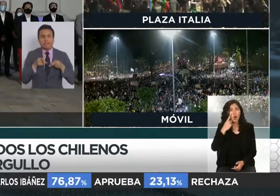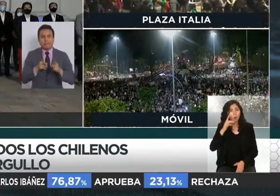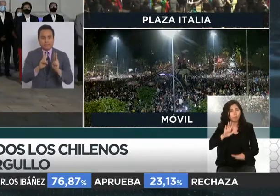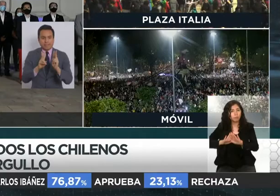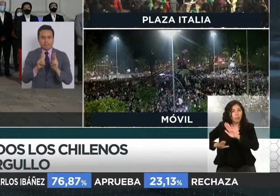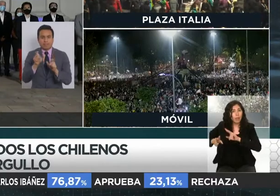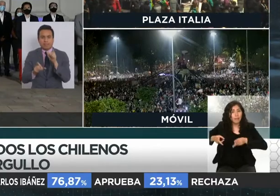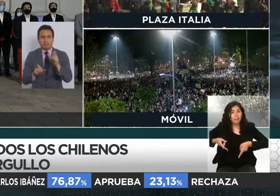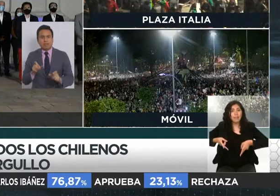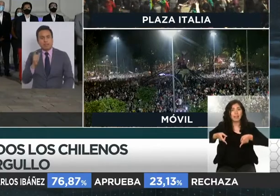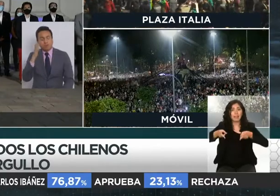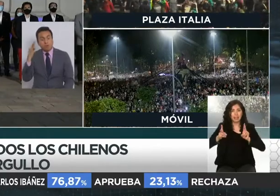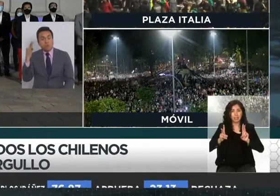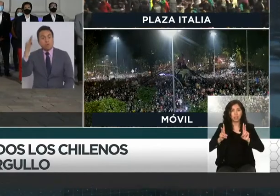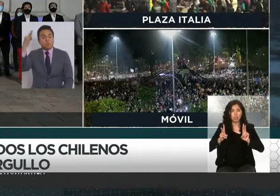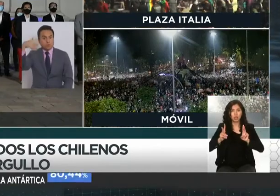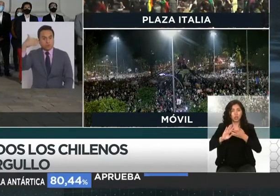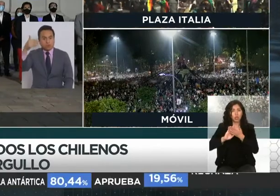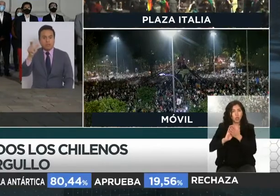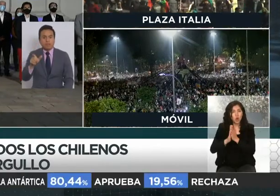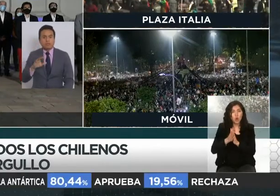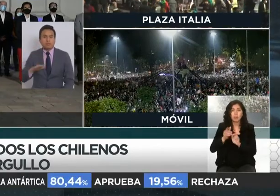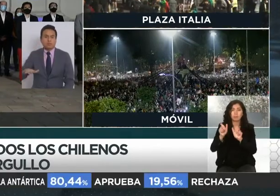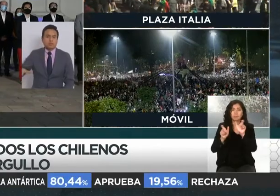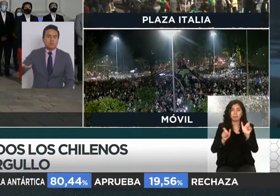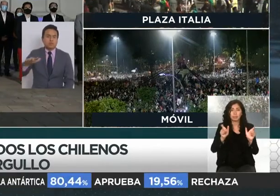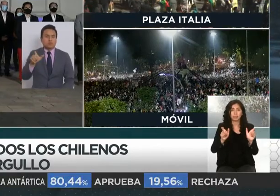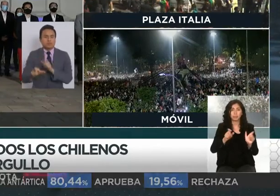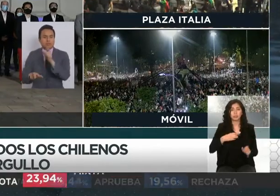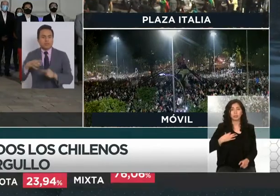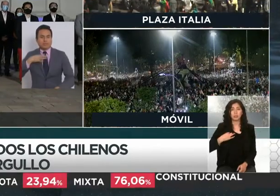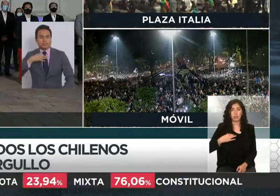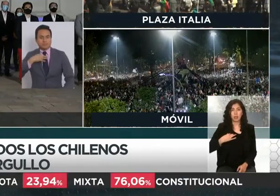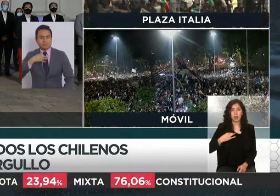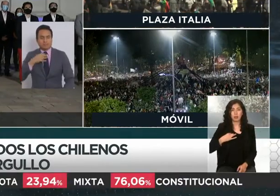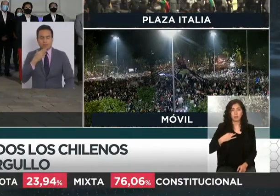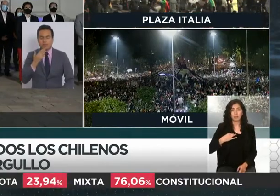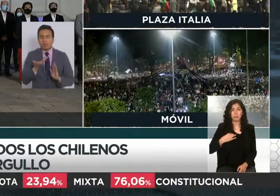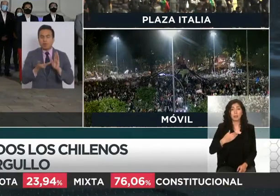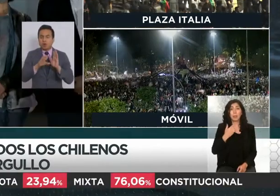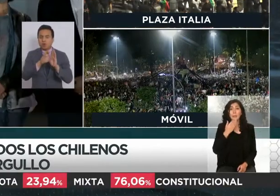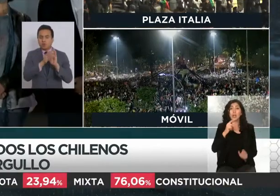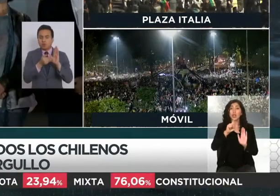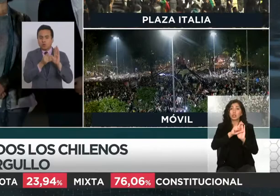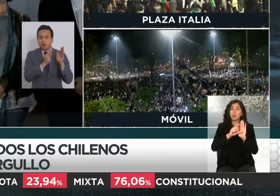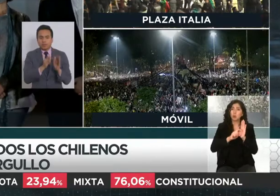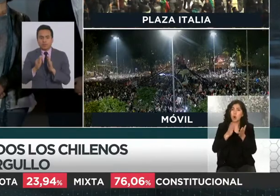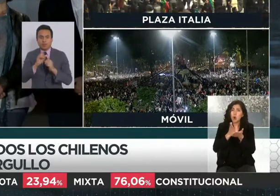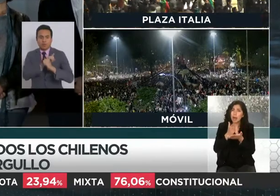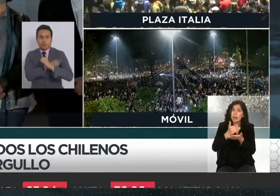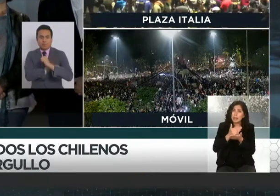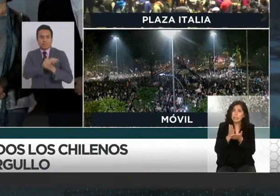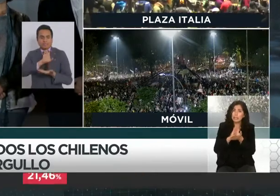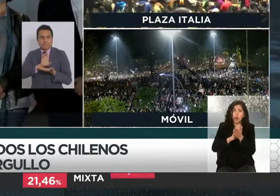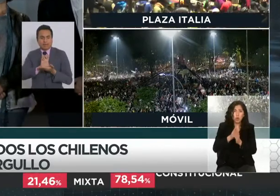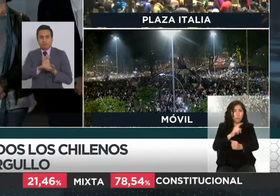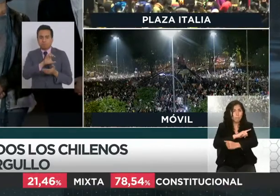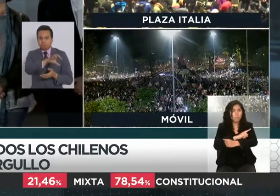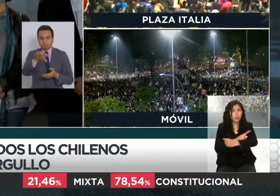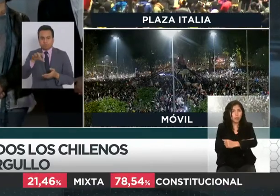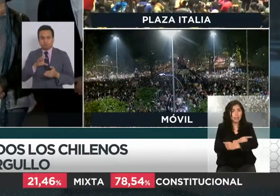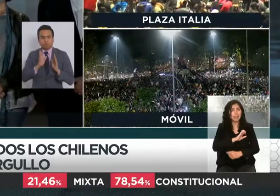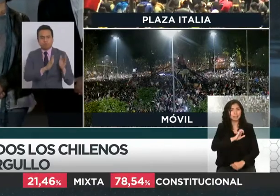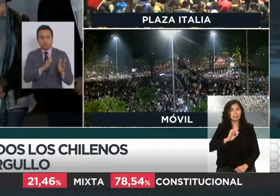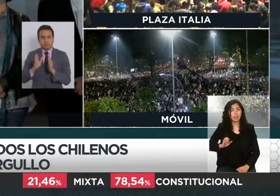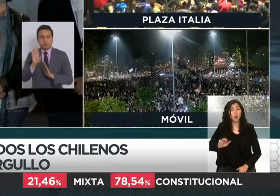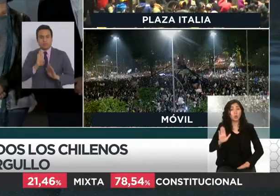derechos y las aspiraciones de todos nuestros ciudadanos. Y una constitución que organice los poderes del Estado, proteja